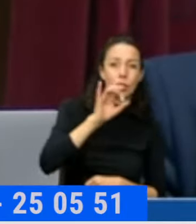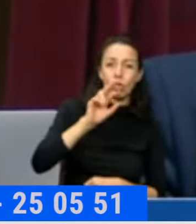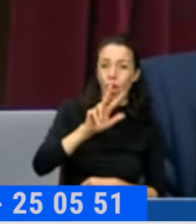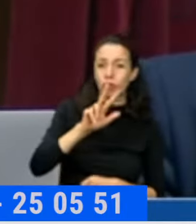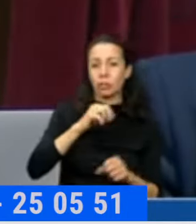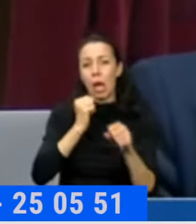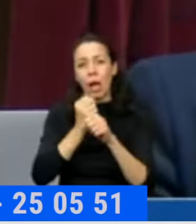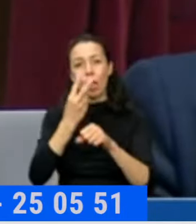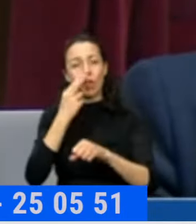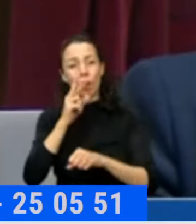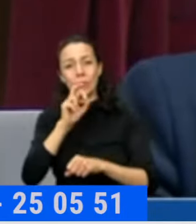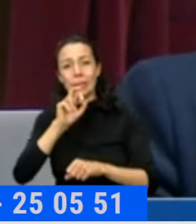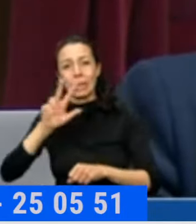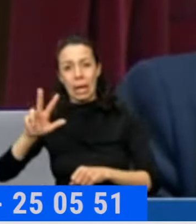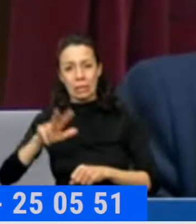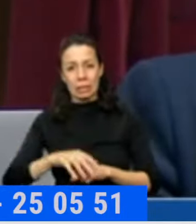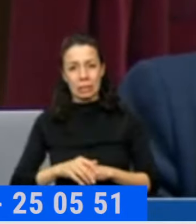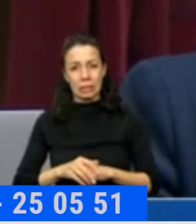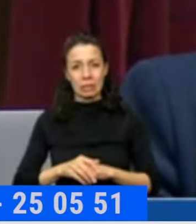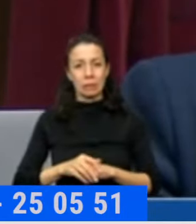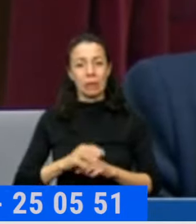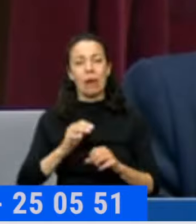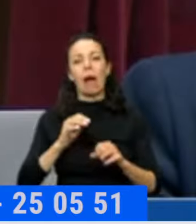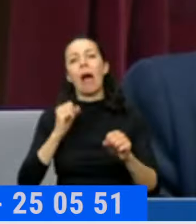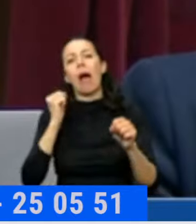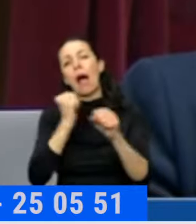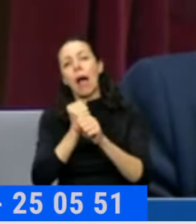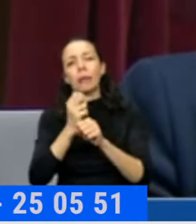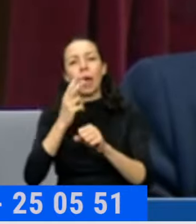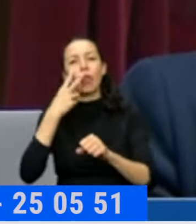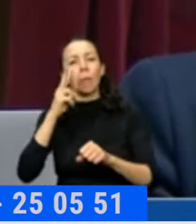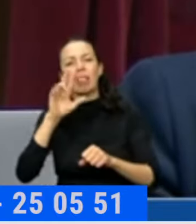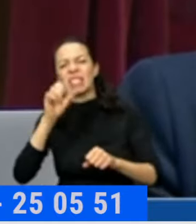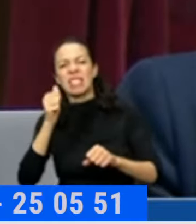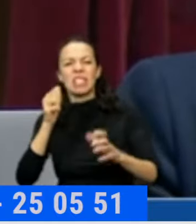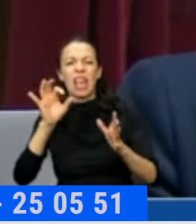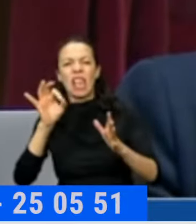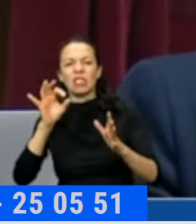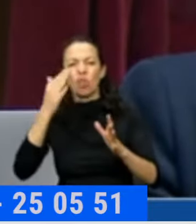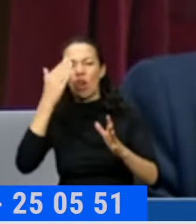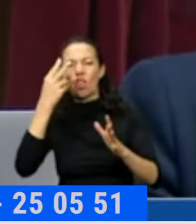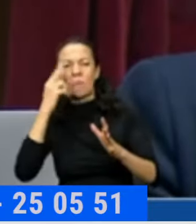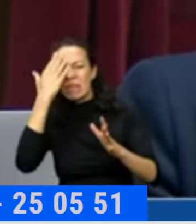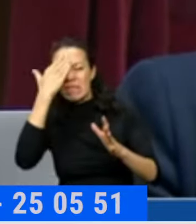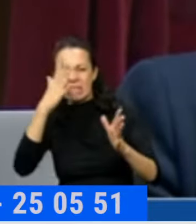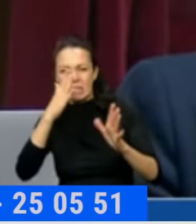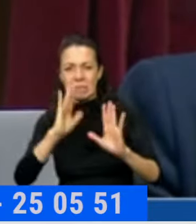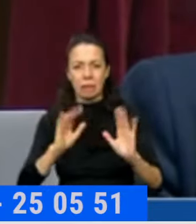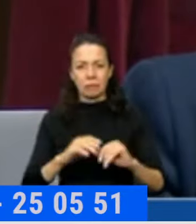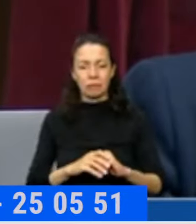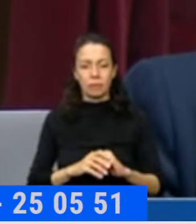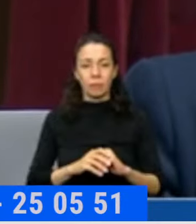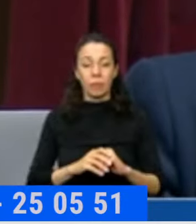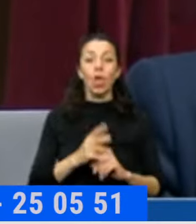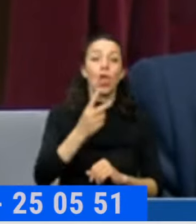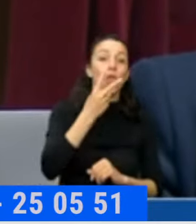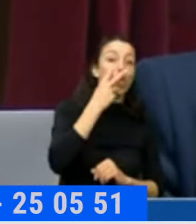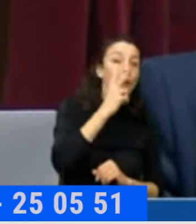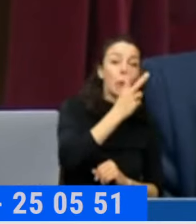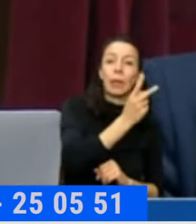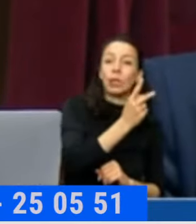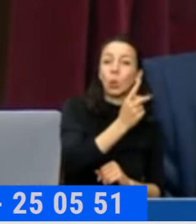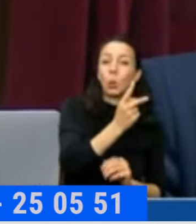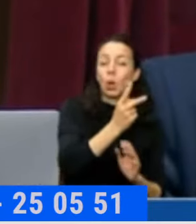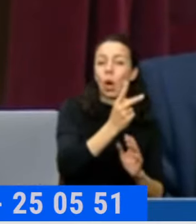así como está el artículo de delegación de facultades, no se podría aprobar? Yo creo que se le puede dar dos o tres, no hay